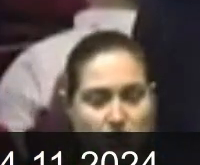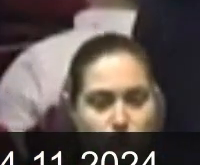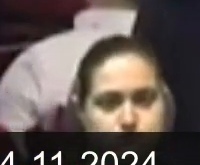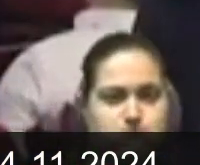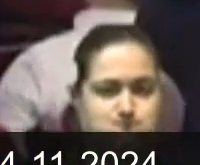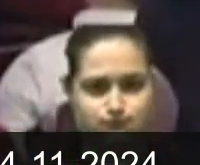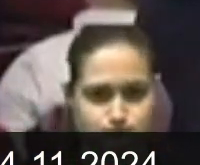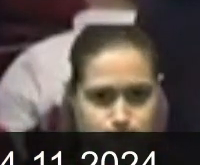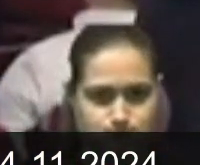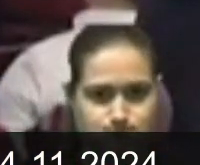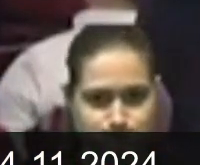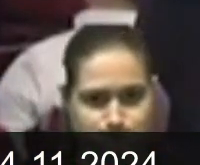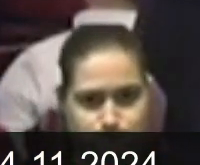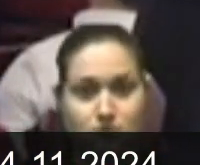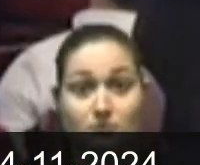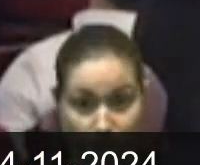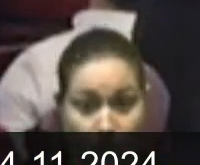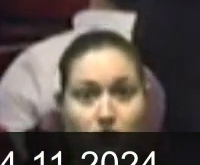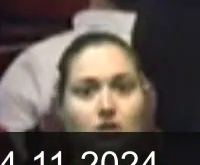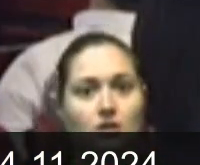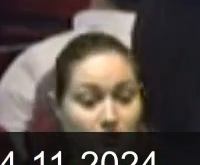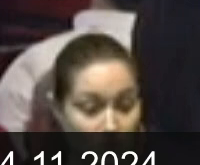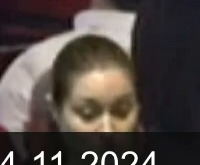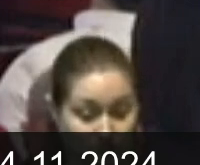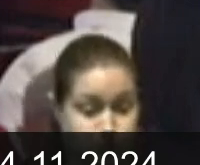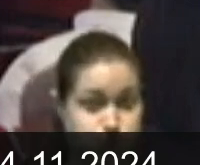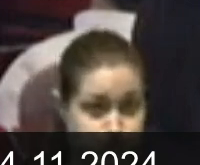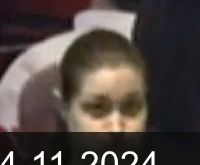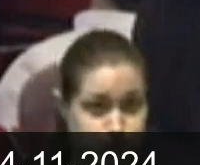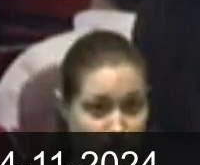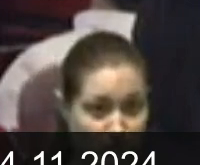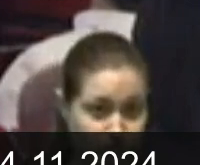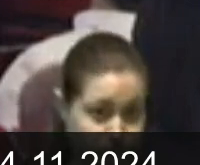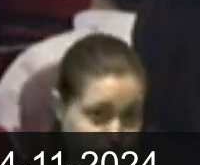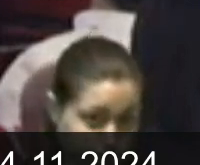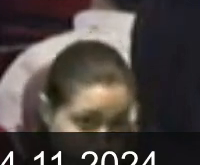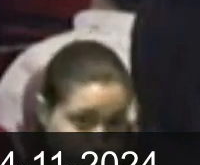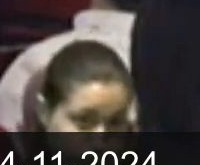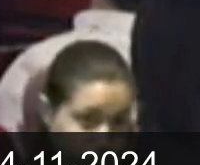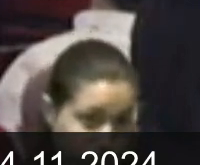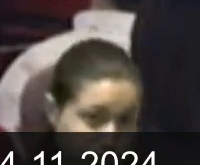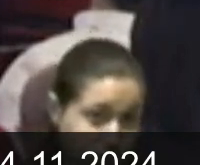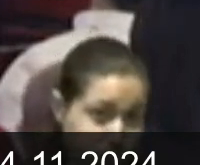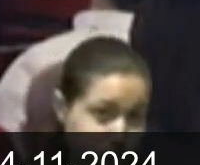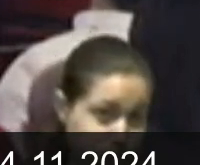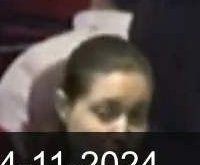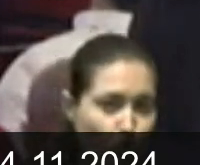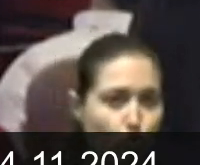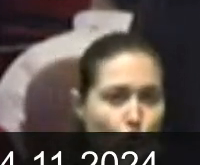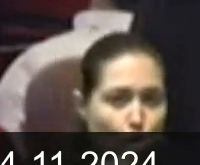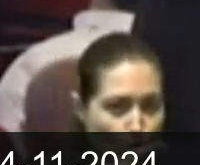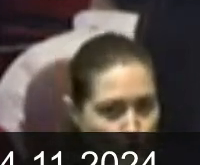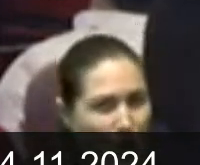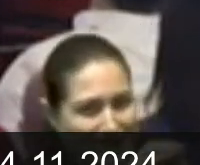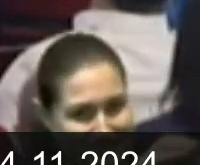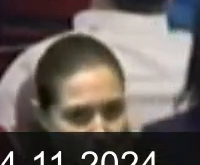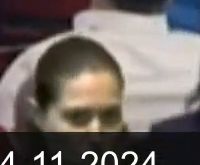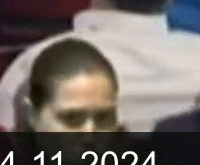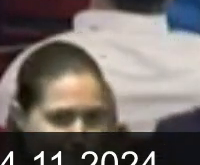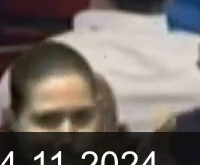tropical, la trayectoria indica que va a estar desplazándose hacia el noroeste. Pero